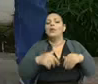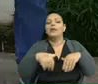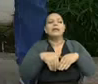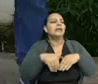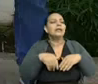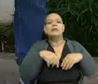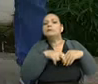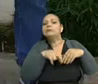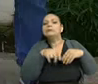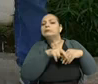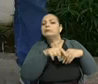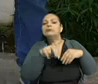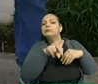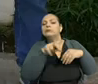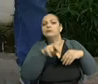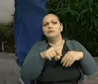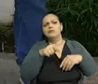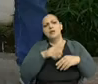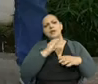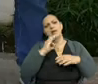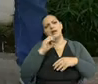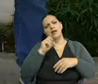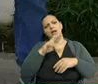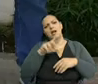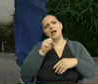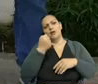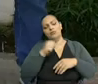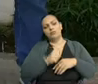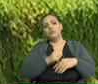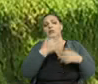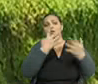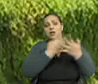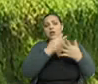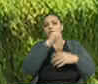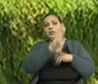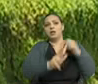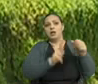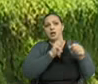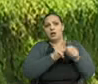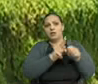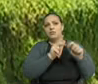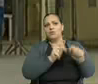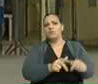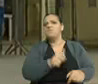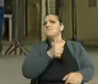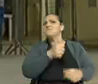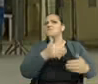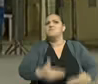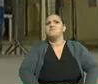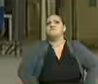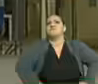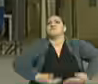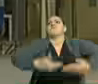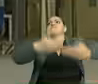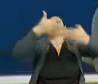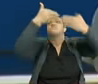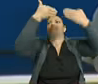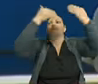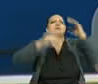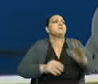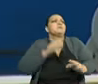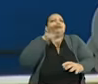Carlos Alfredo Luna Usma llevaba 3 años detenido y en minutos saltó el muro del Centro de Privación Zonal